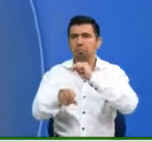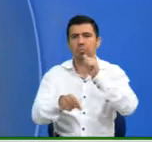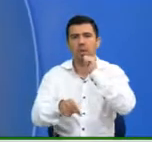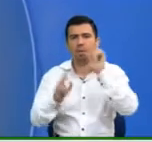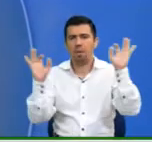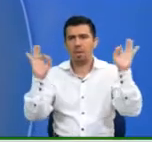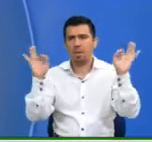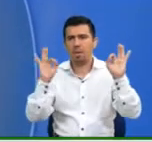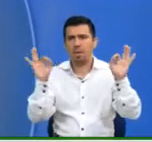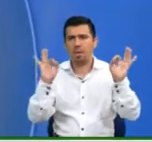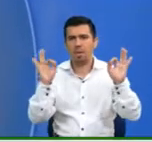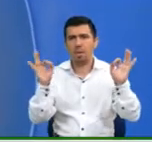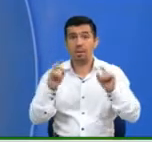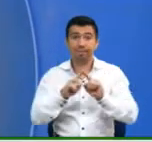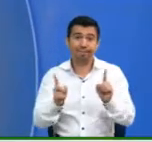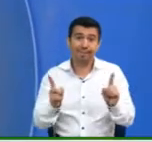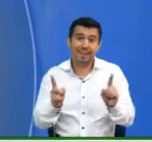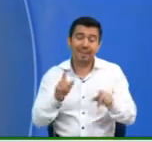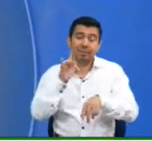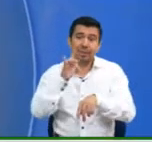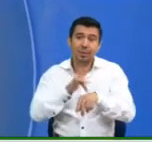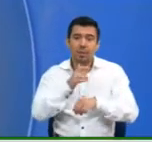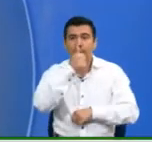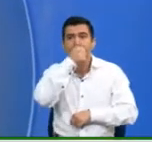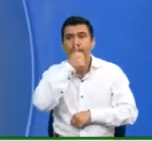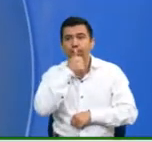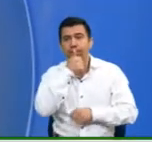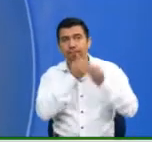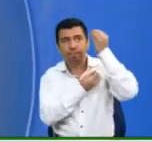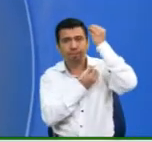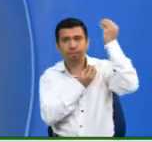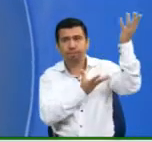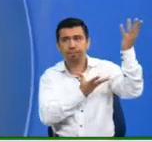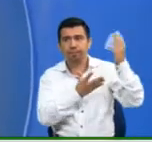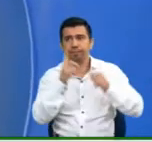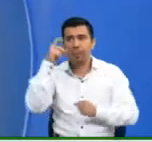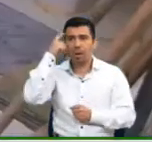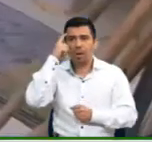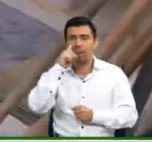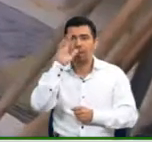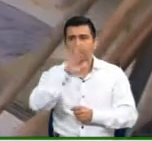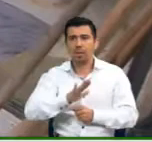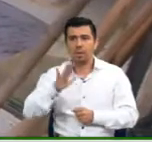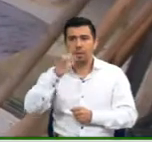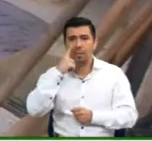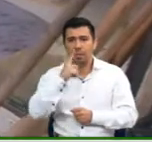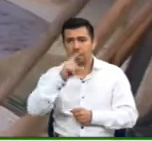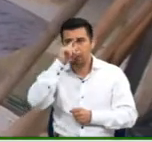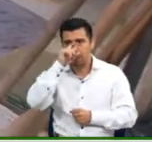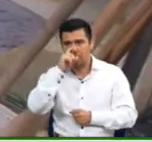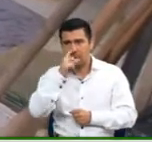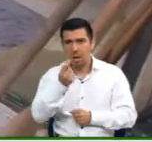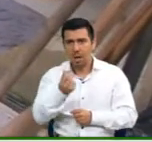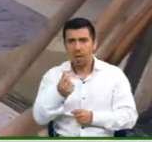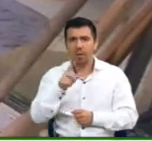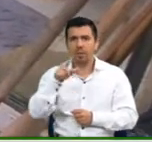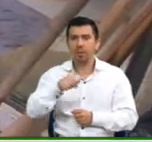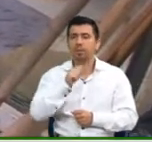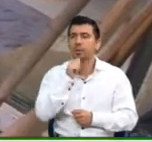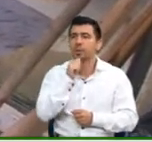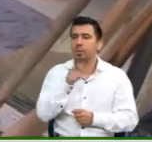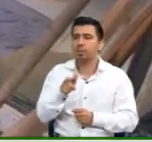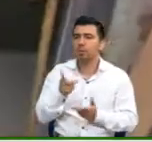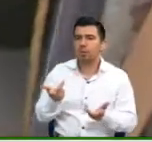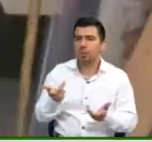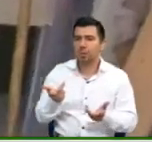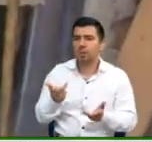ver bajar la guardia' venimos con unos consumos muy buenos con unos ahorros la gente ha hecho un uso eficiente del agua y no podemos bajar la guardia